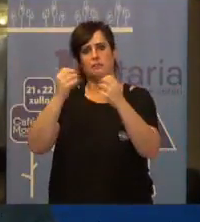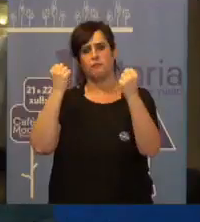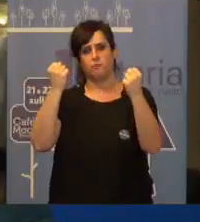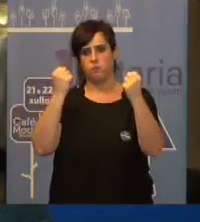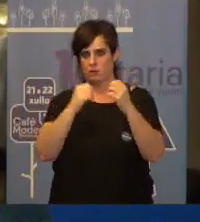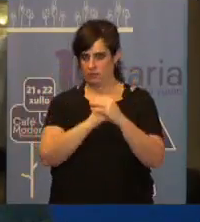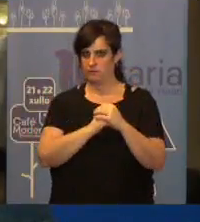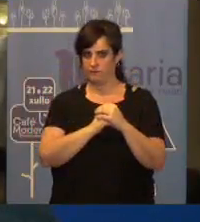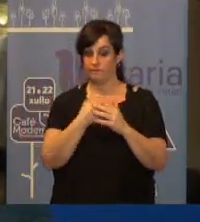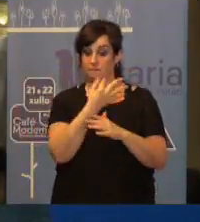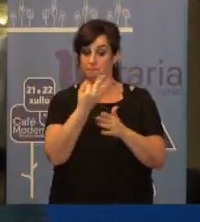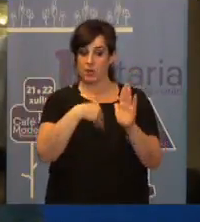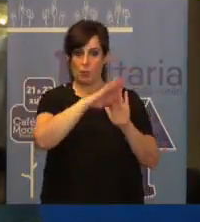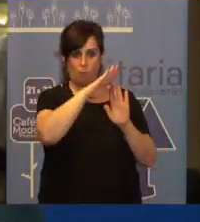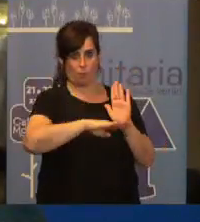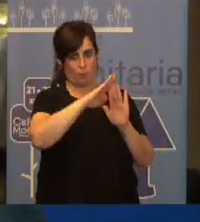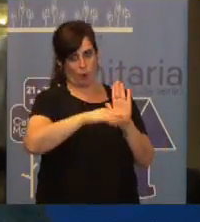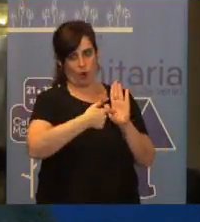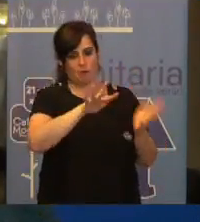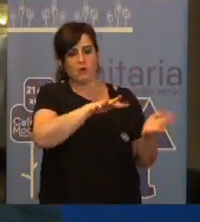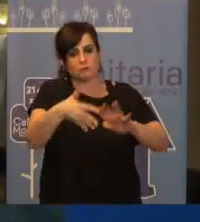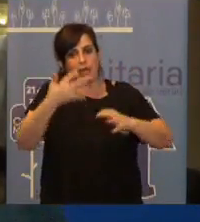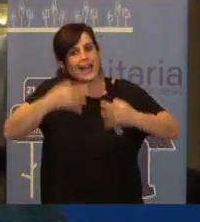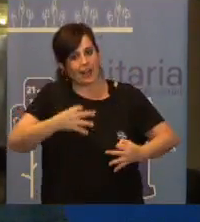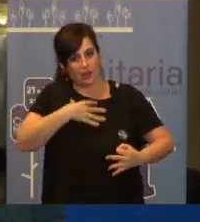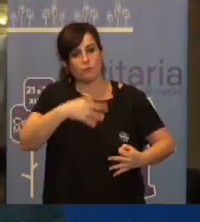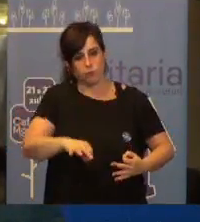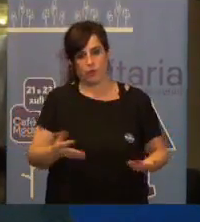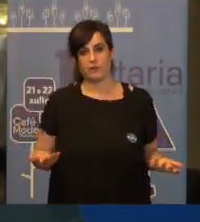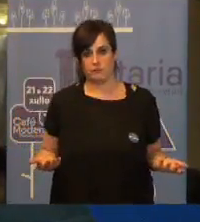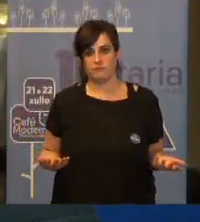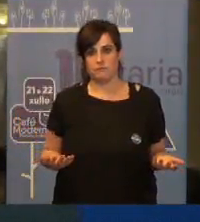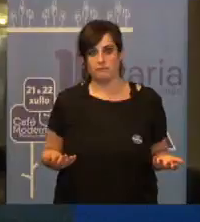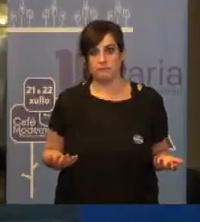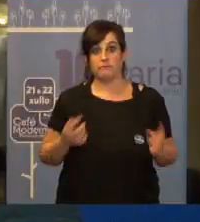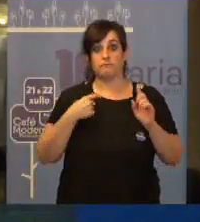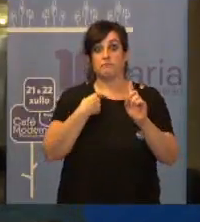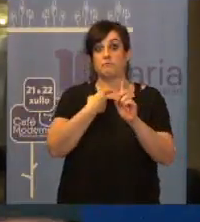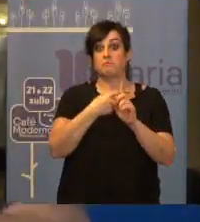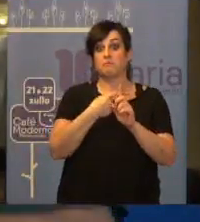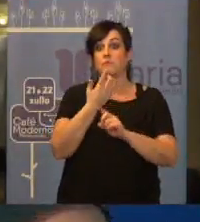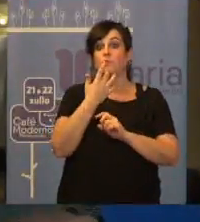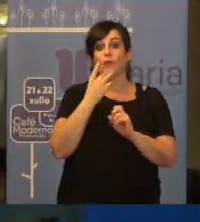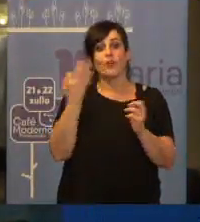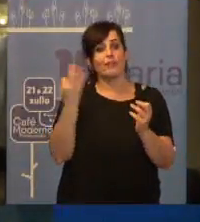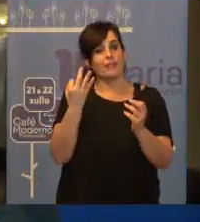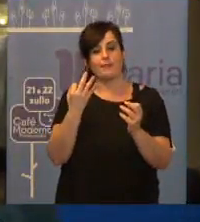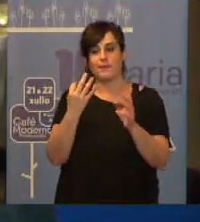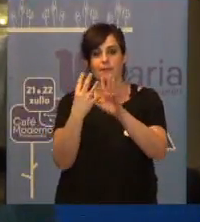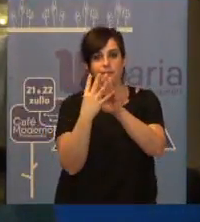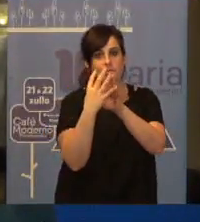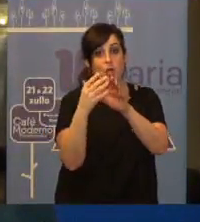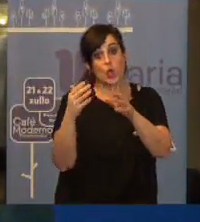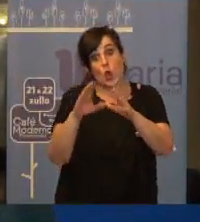e programas que señan plausibles. Digamos que ten que haber unha complicidade mutua entre as forzas de